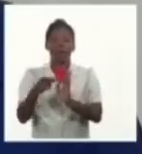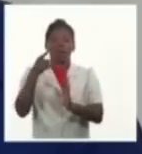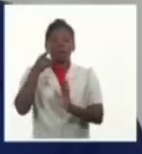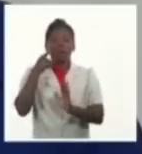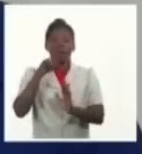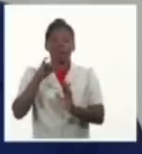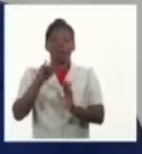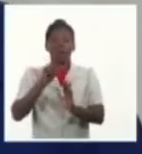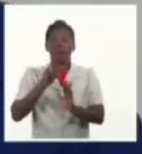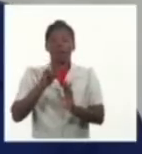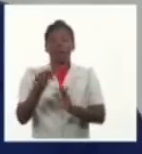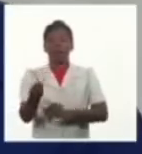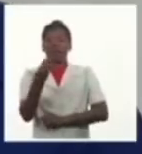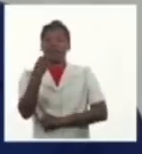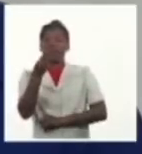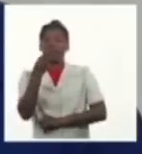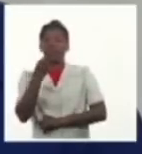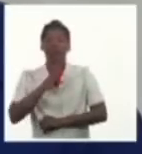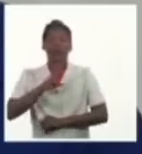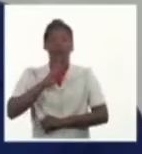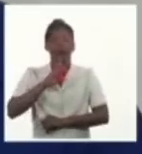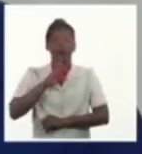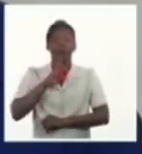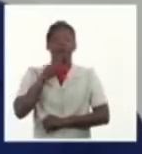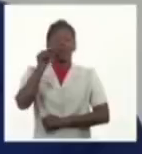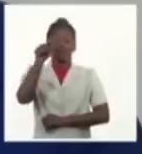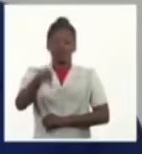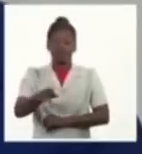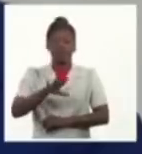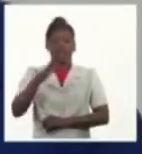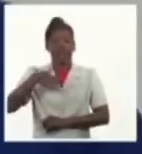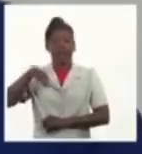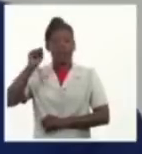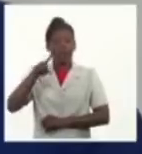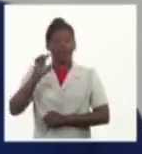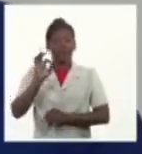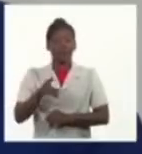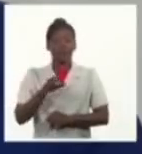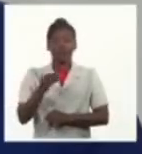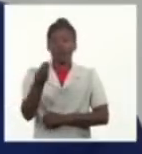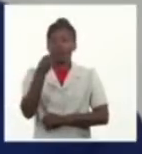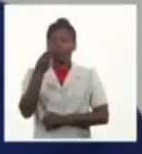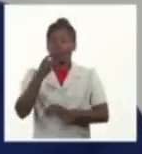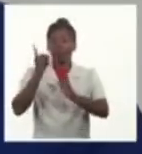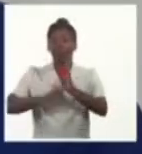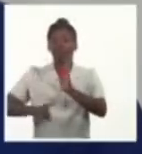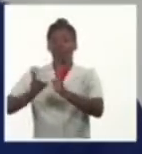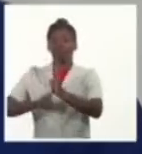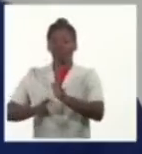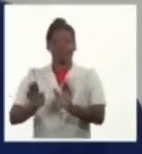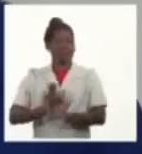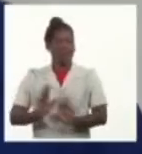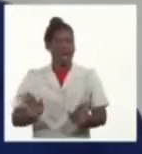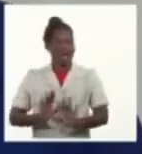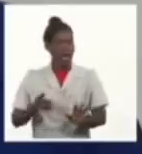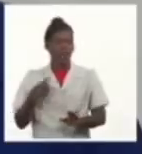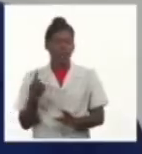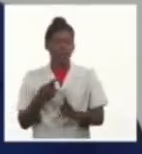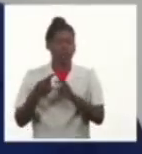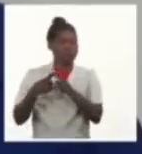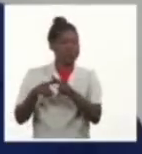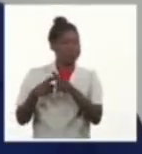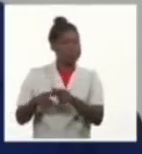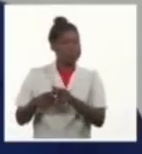el cual felizmente fue por la parte exterior es reparable. Y bueno, en estos momentos ya se reparó